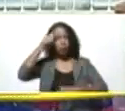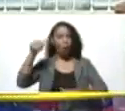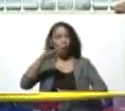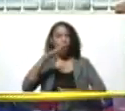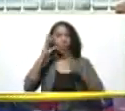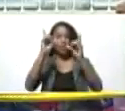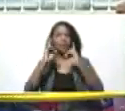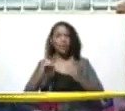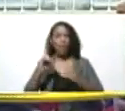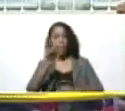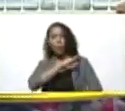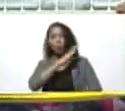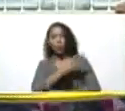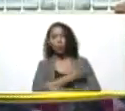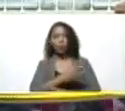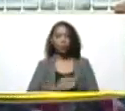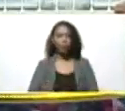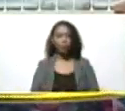decida el poder.